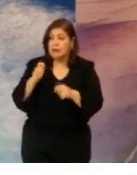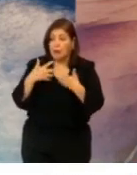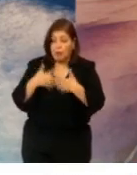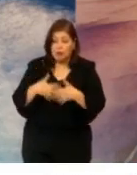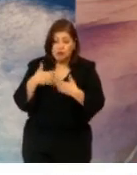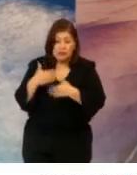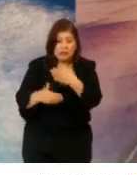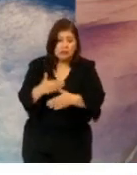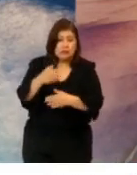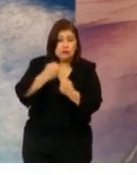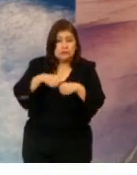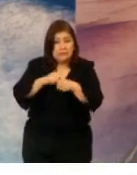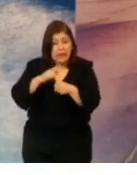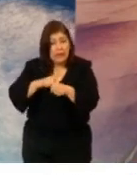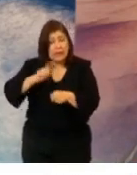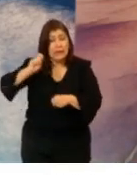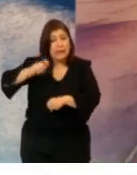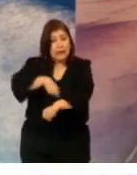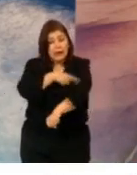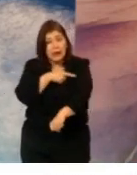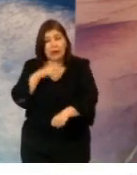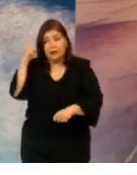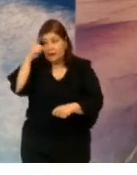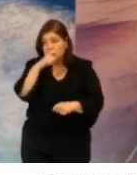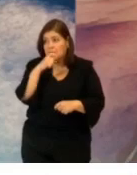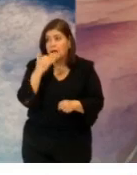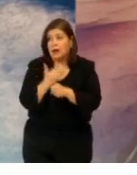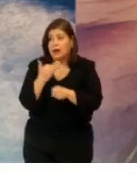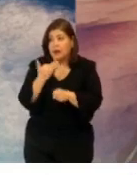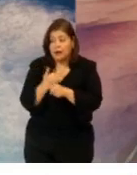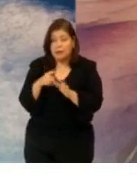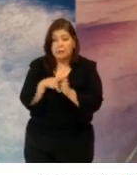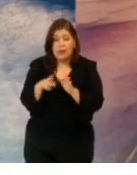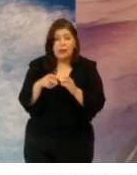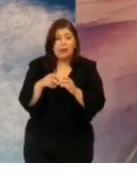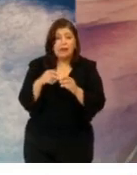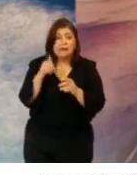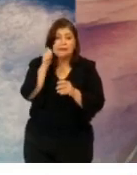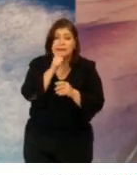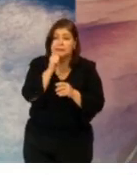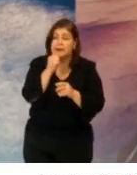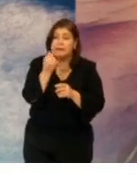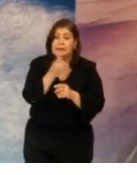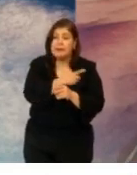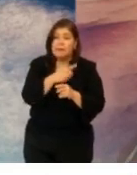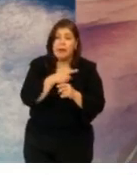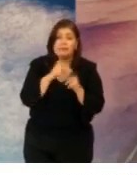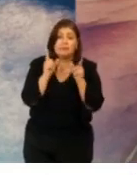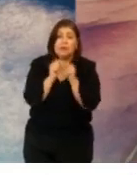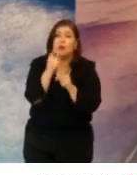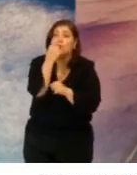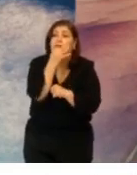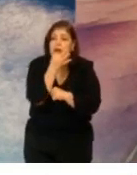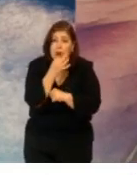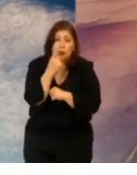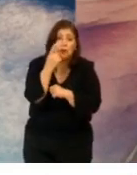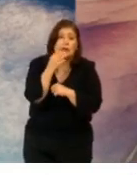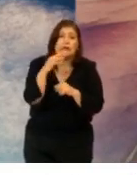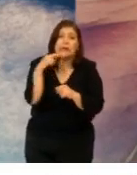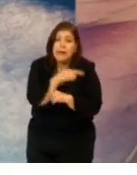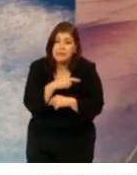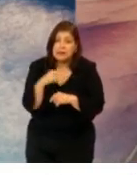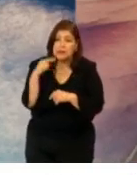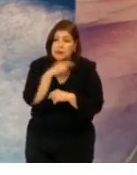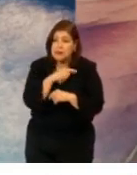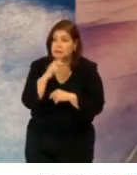largos, complicados, enormes. Ahora los medios de comunicación nos exigen la brevedad de 1 minuto de un TikTok.